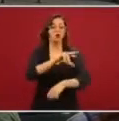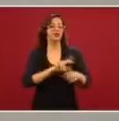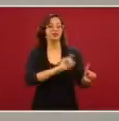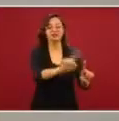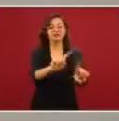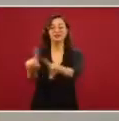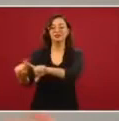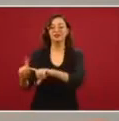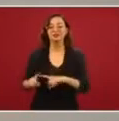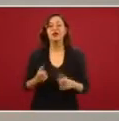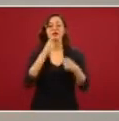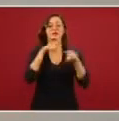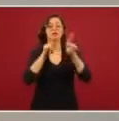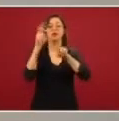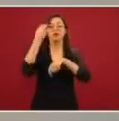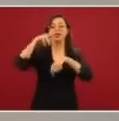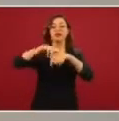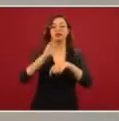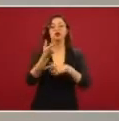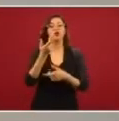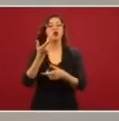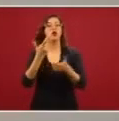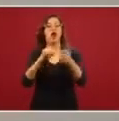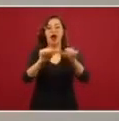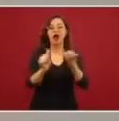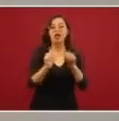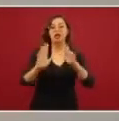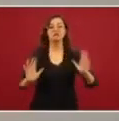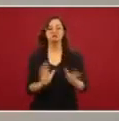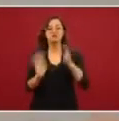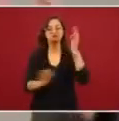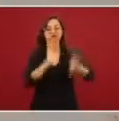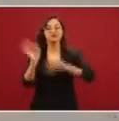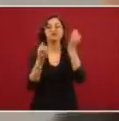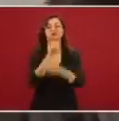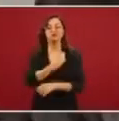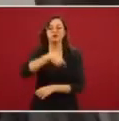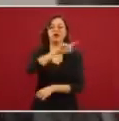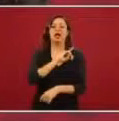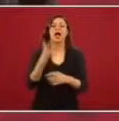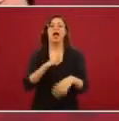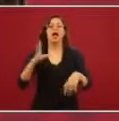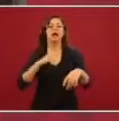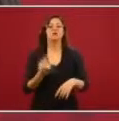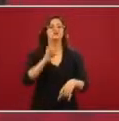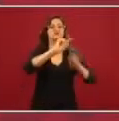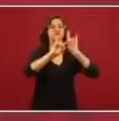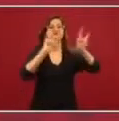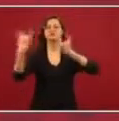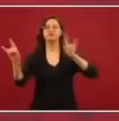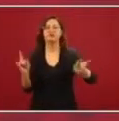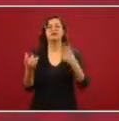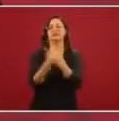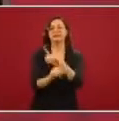social y sobre todo las direcciones o departamentos de promoción de la salud pusieron anuncios espectaculares calcomanías en